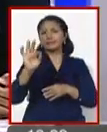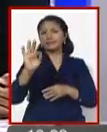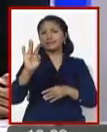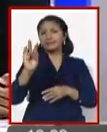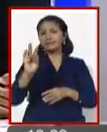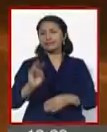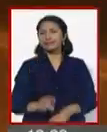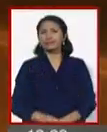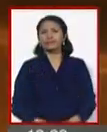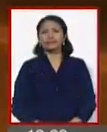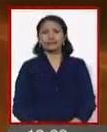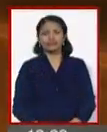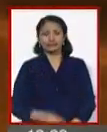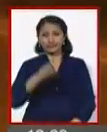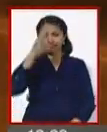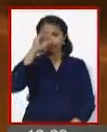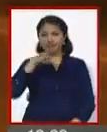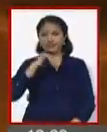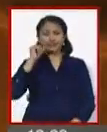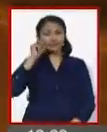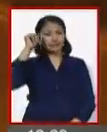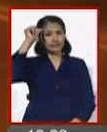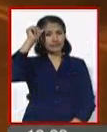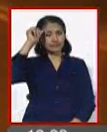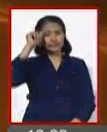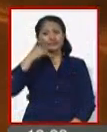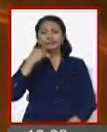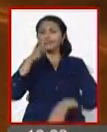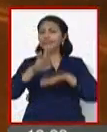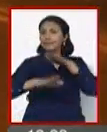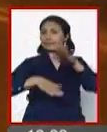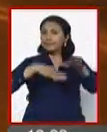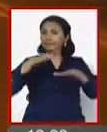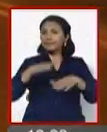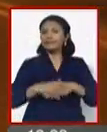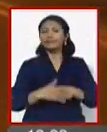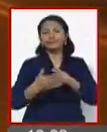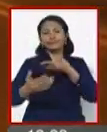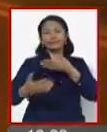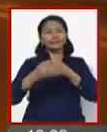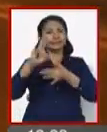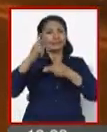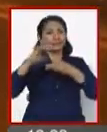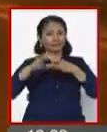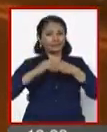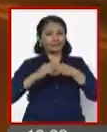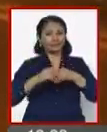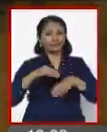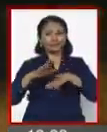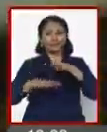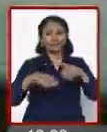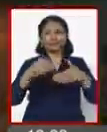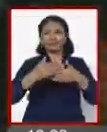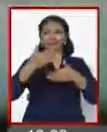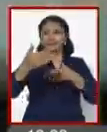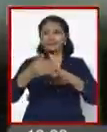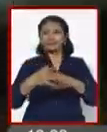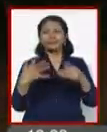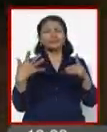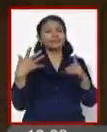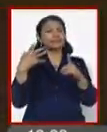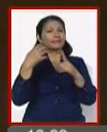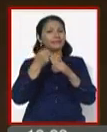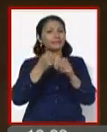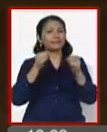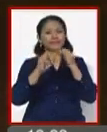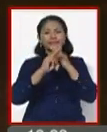97. Un hombre de la tercera edad que se encontraba caminando por inmediaciones del tercer anillo, avenida Tres Pasos al Frente, fue